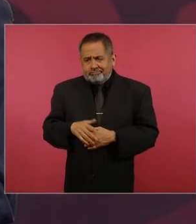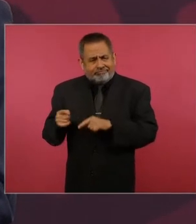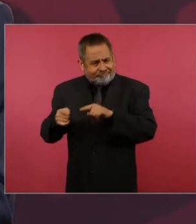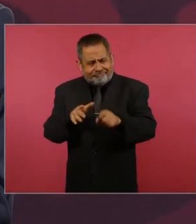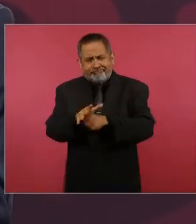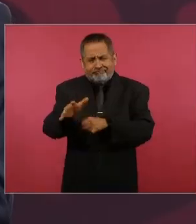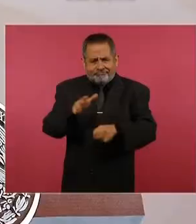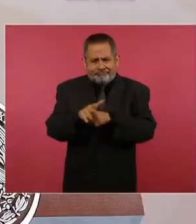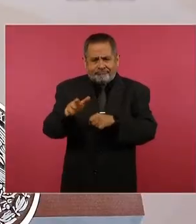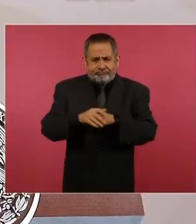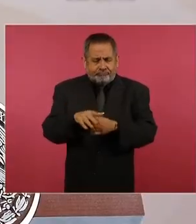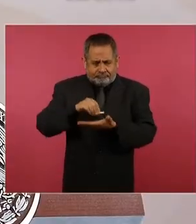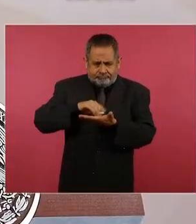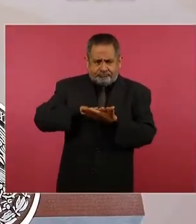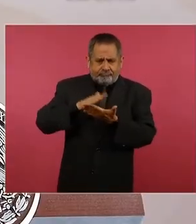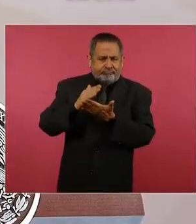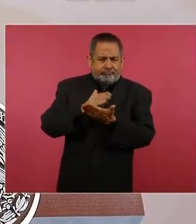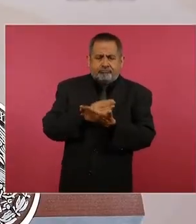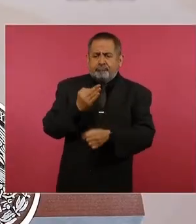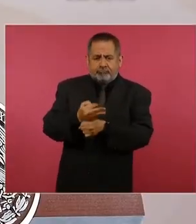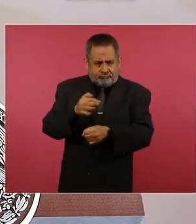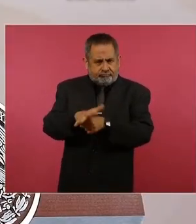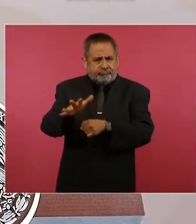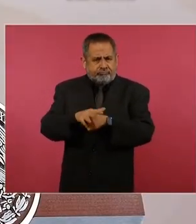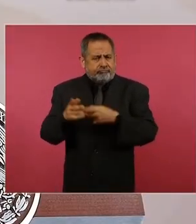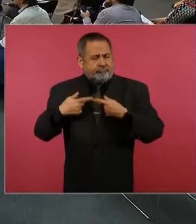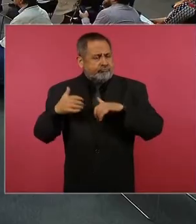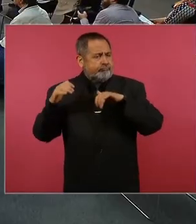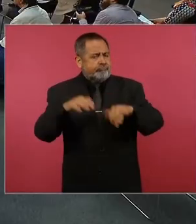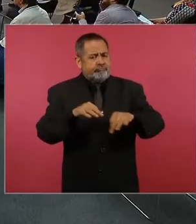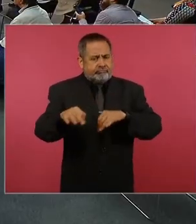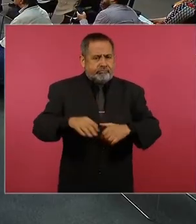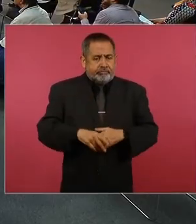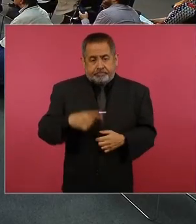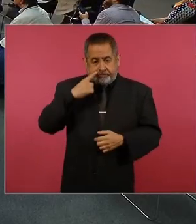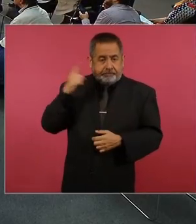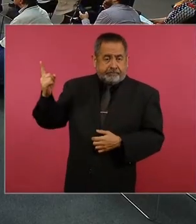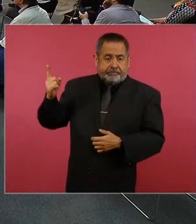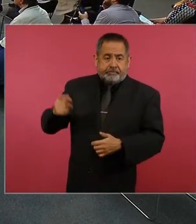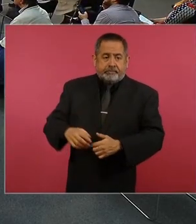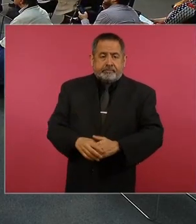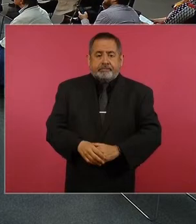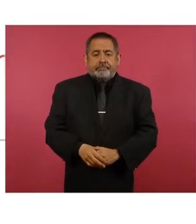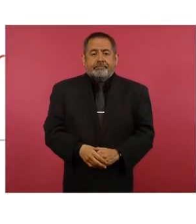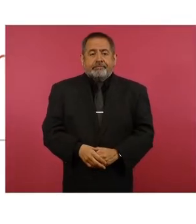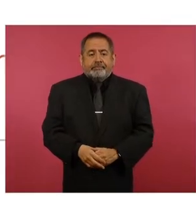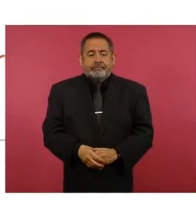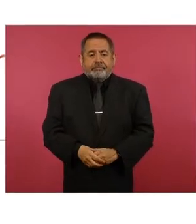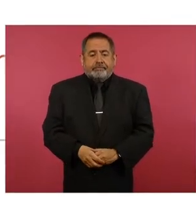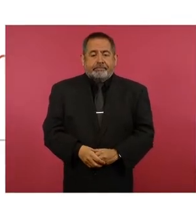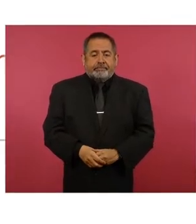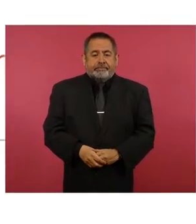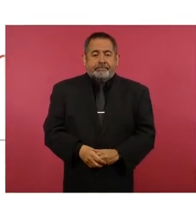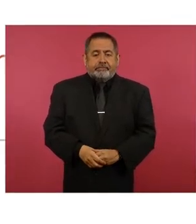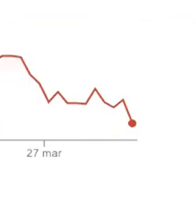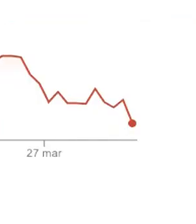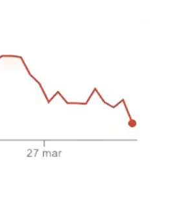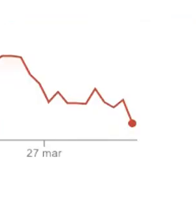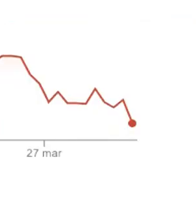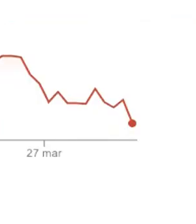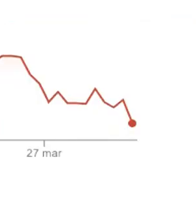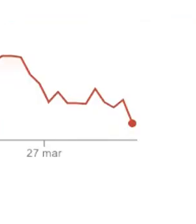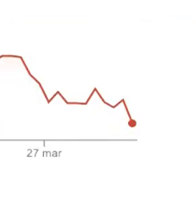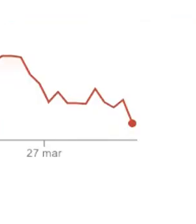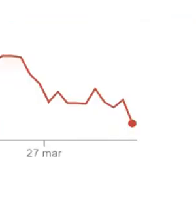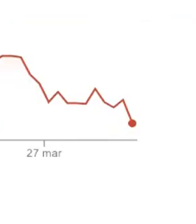desde que se tiene registro. Miren esto.